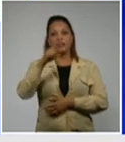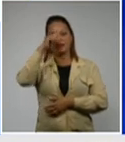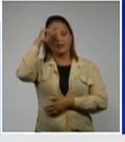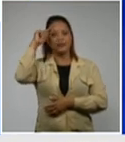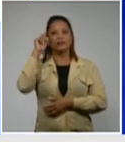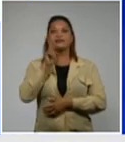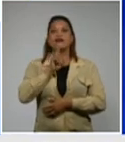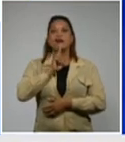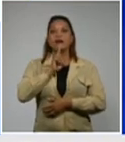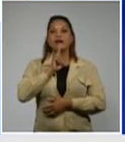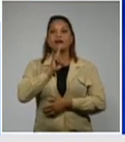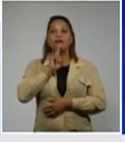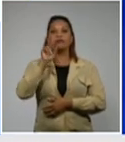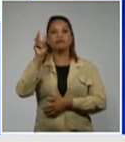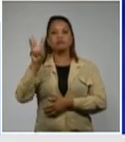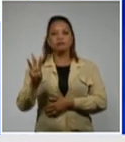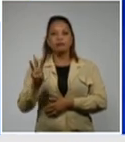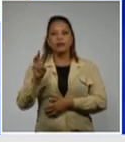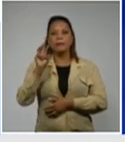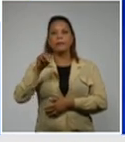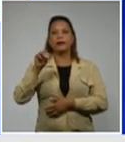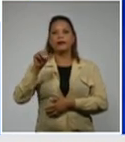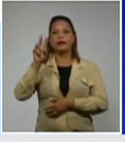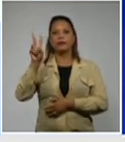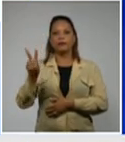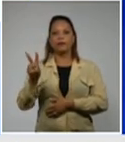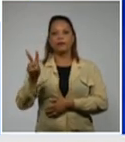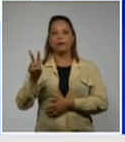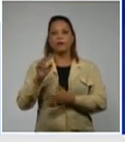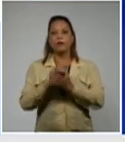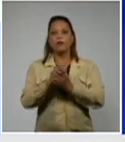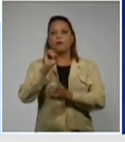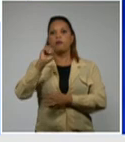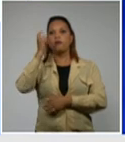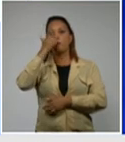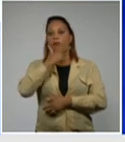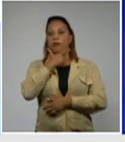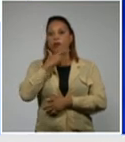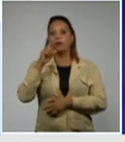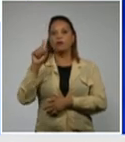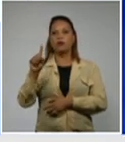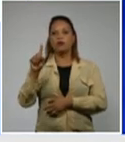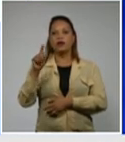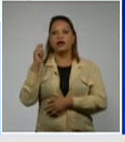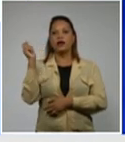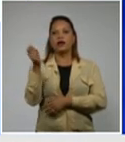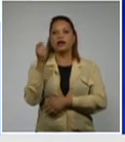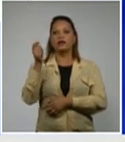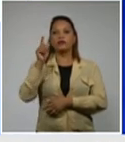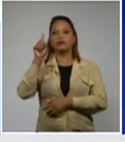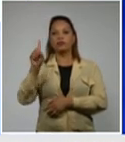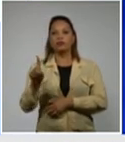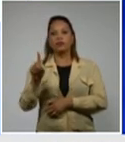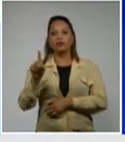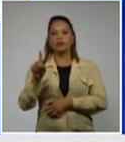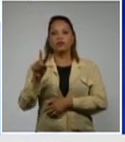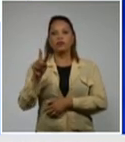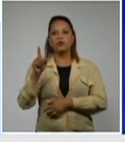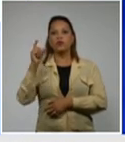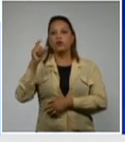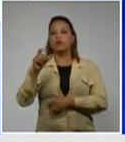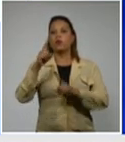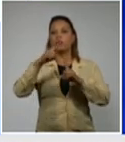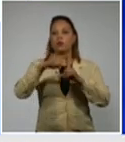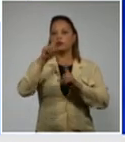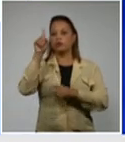de Tánamo con 3, Mayarí con 2, y Moa, Calixto García y Cueto con 1 cada